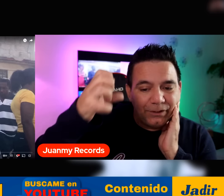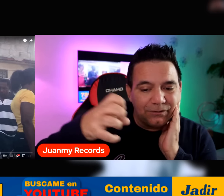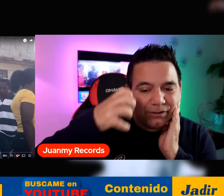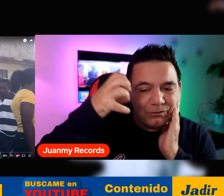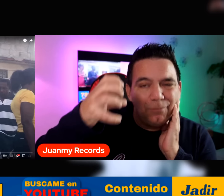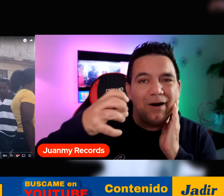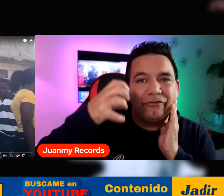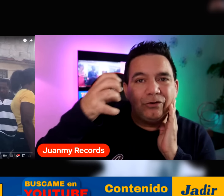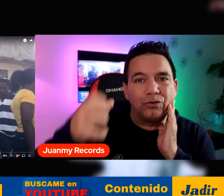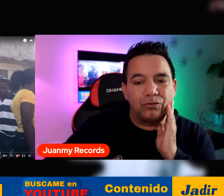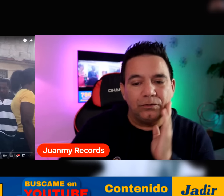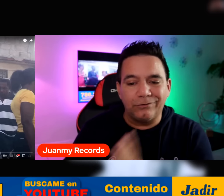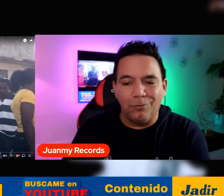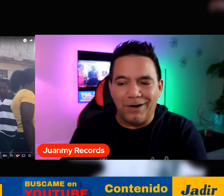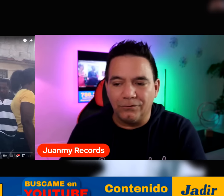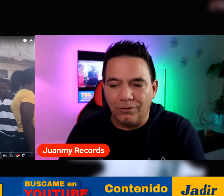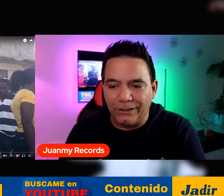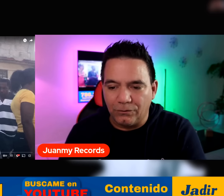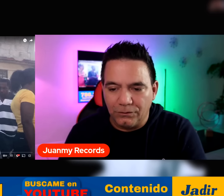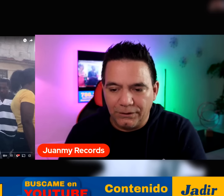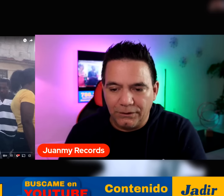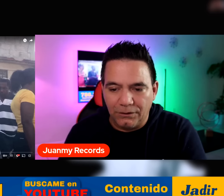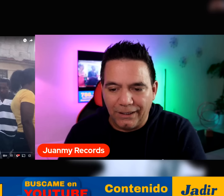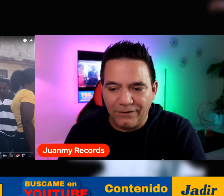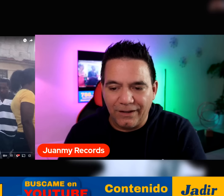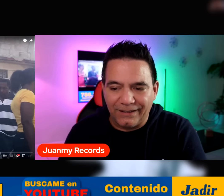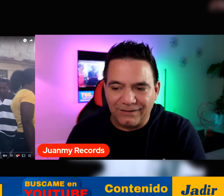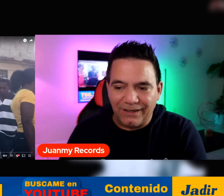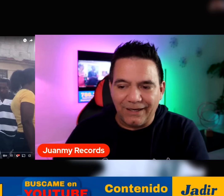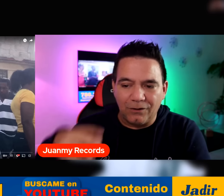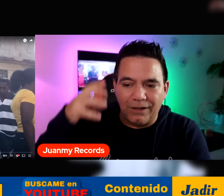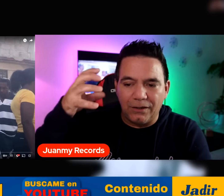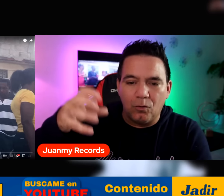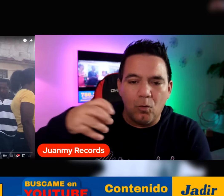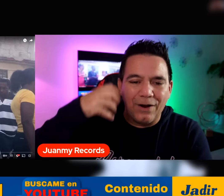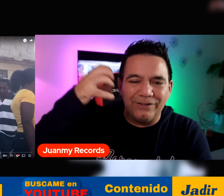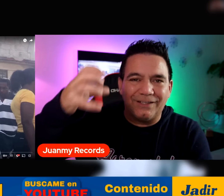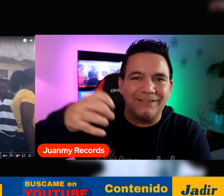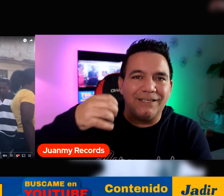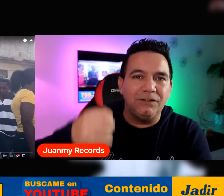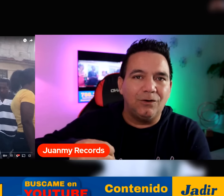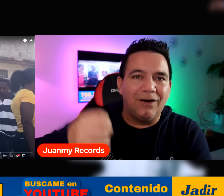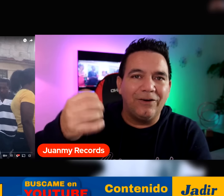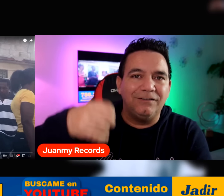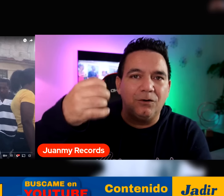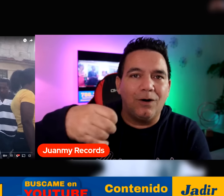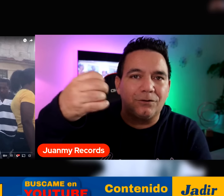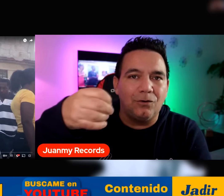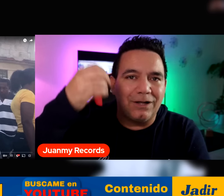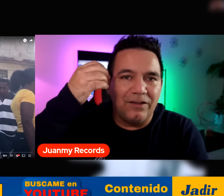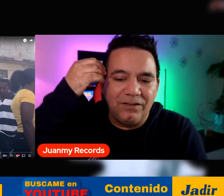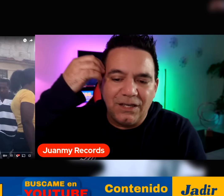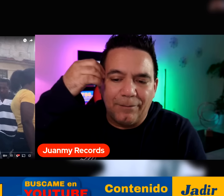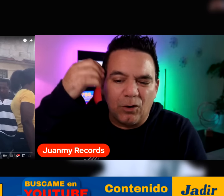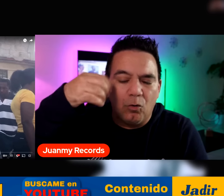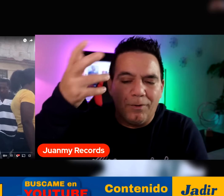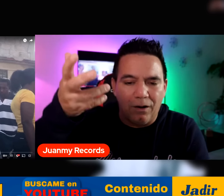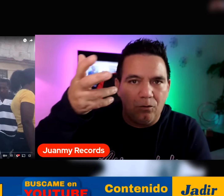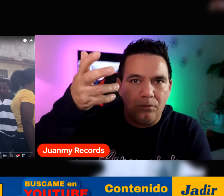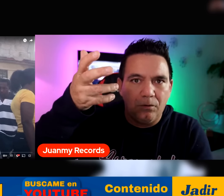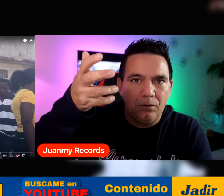esto estos mafiosos estos bandoleros La idea es tener al cubano entretenido las 24 horas del